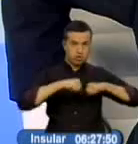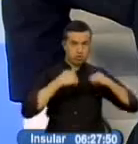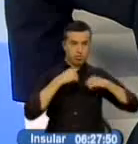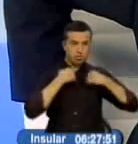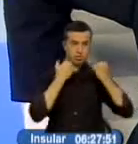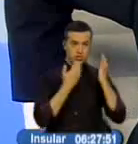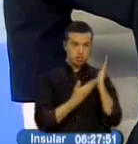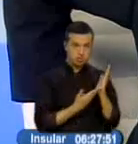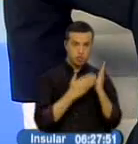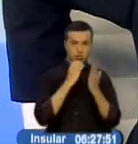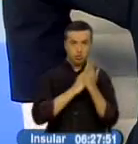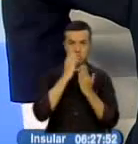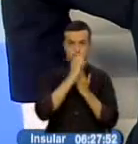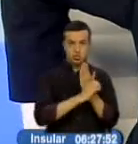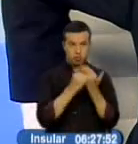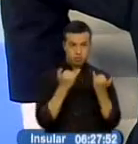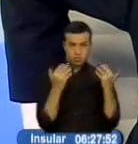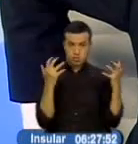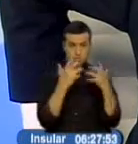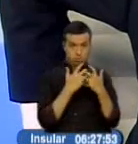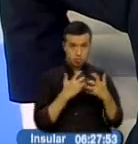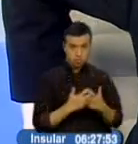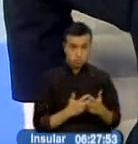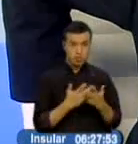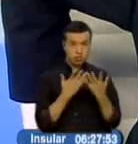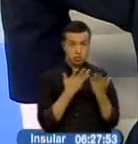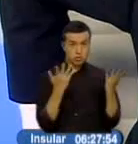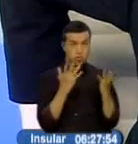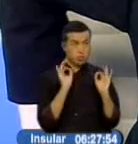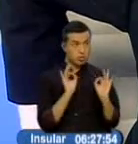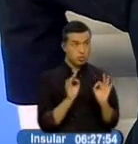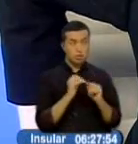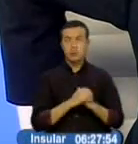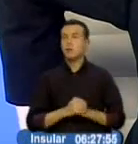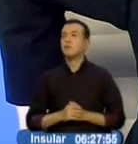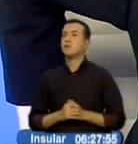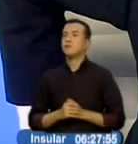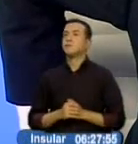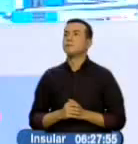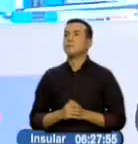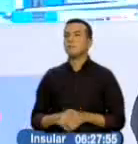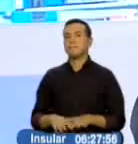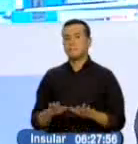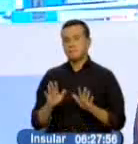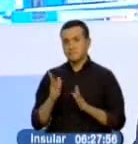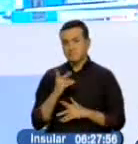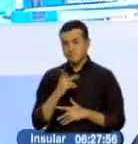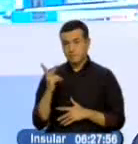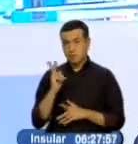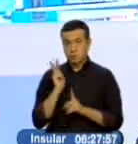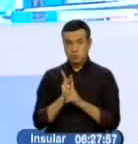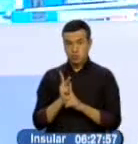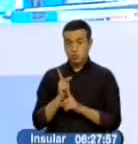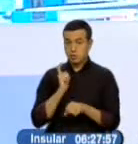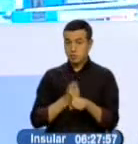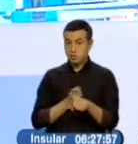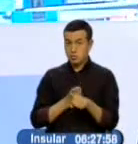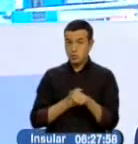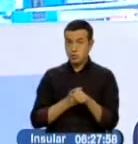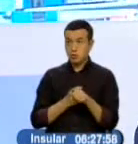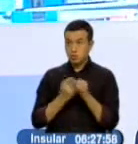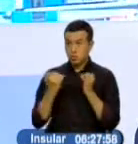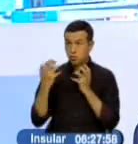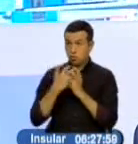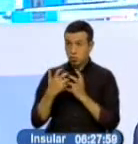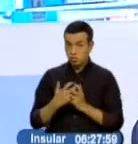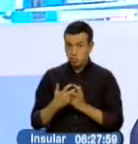y la malla curricular actual, ¿guarda relación a esa pertinencia? Digamos, ese punto específico de la pertinencia